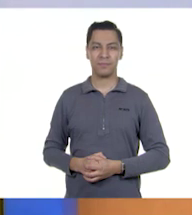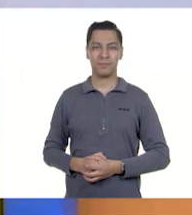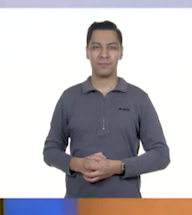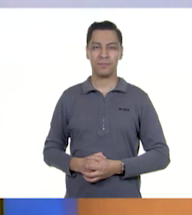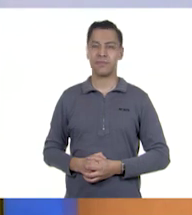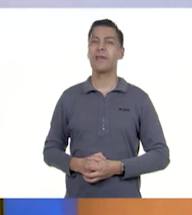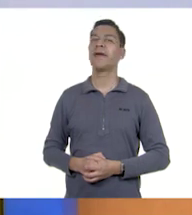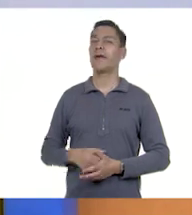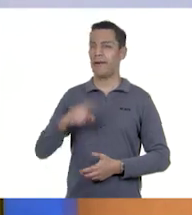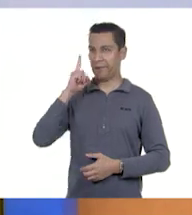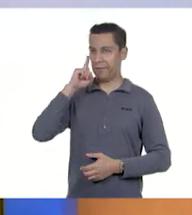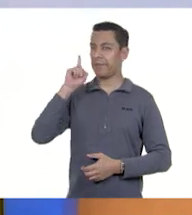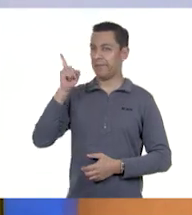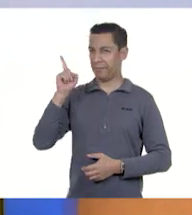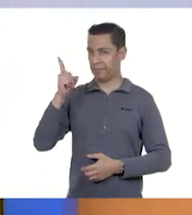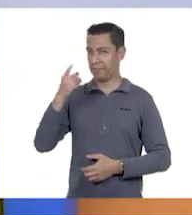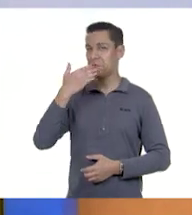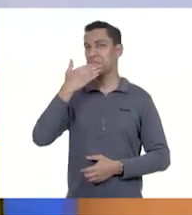Muy bien.